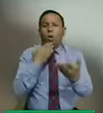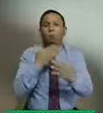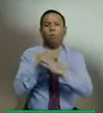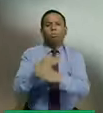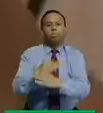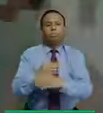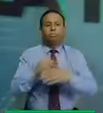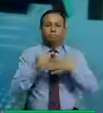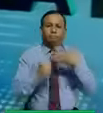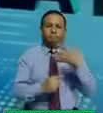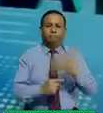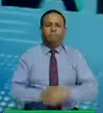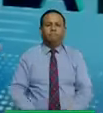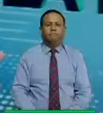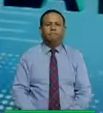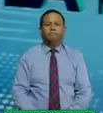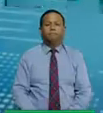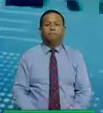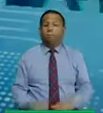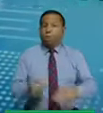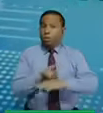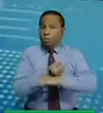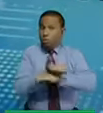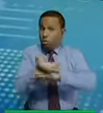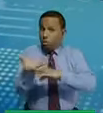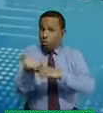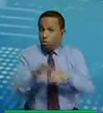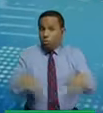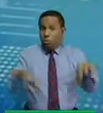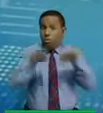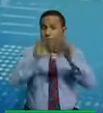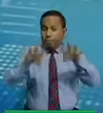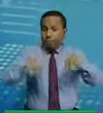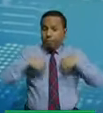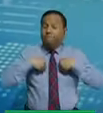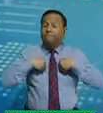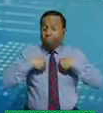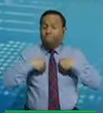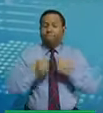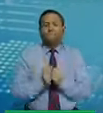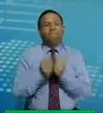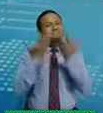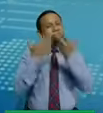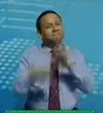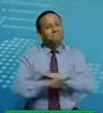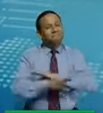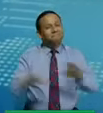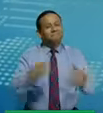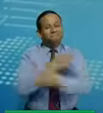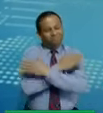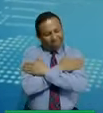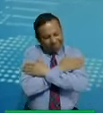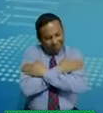Pisa. A tener en cuenta todas estas recomendaciones. De esta manera nosotros concluimos. Un fuerte